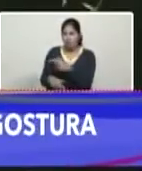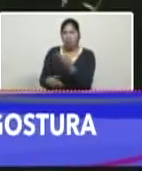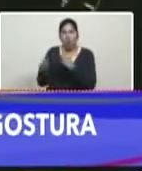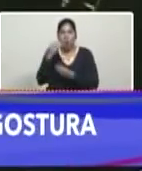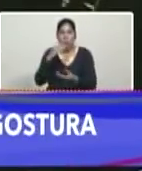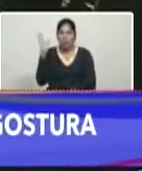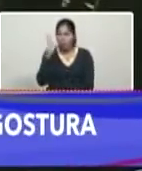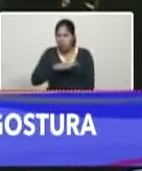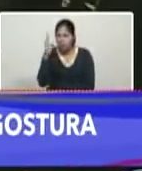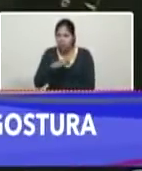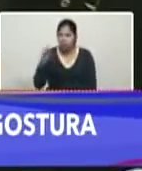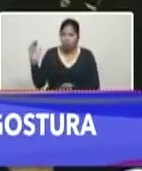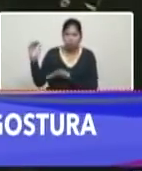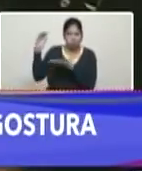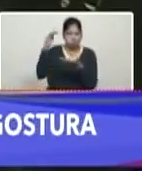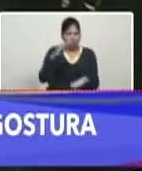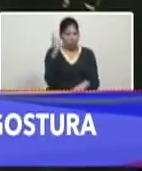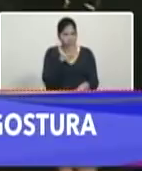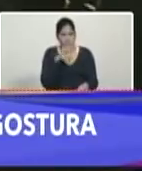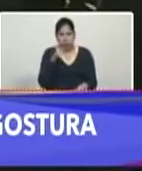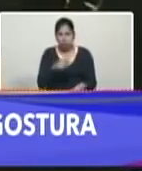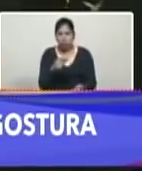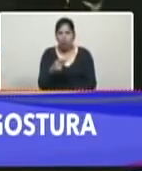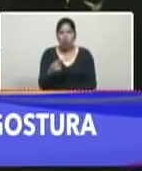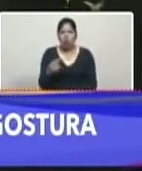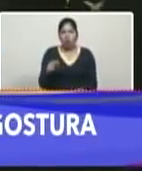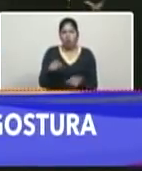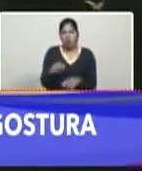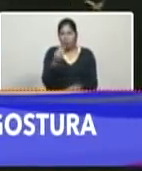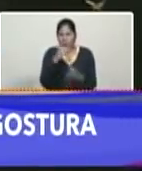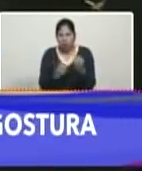contaminada. Esa es la verdad.